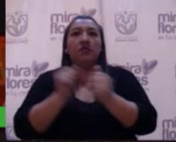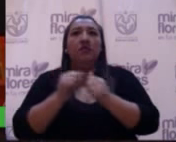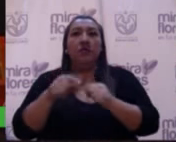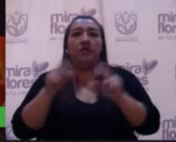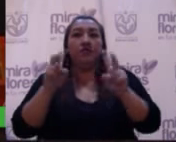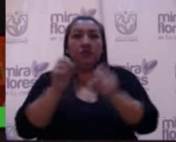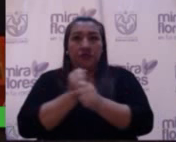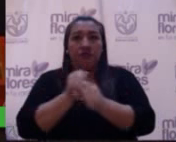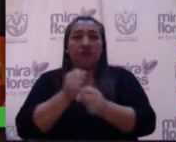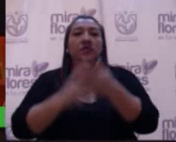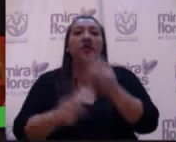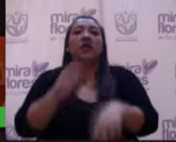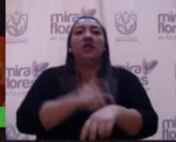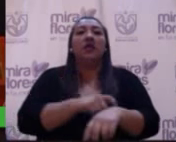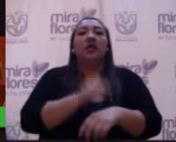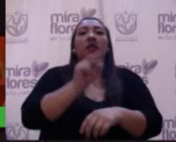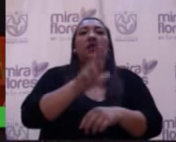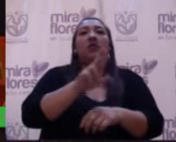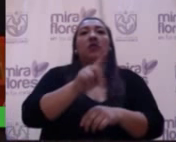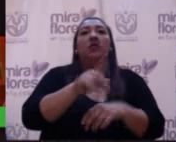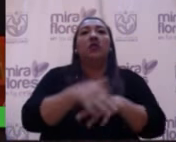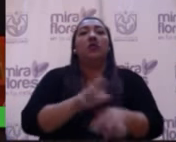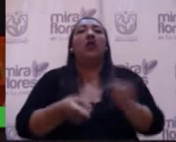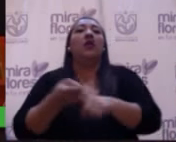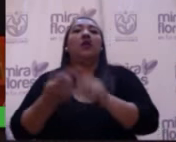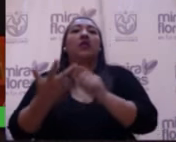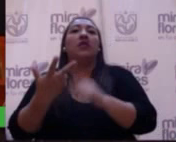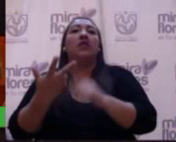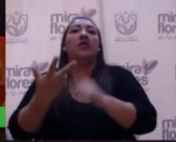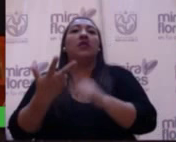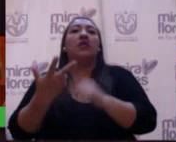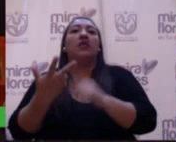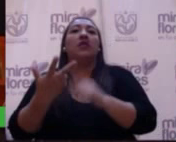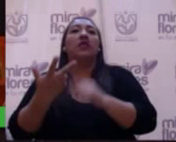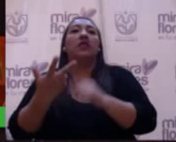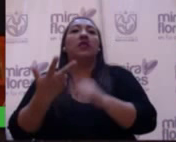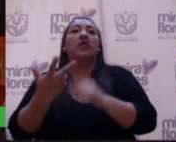recaudación del periodo del 31 de julio al 30 de septiembre del presente año.